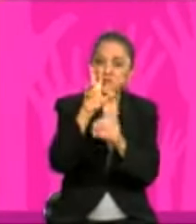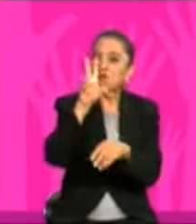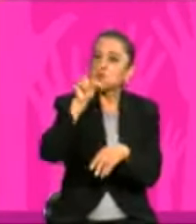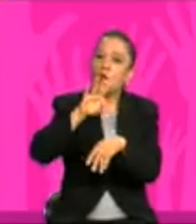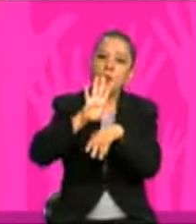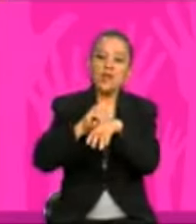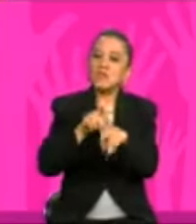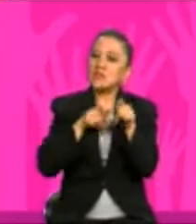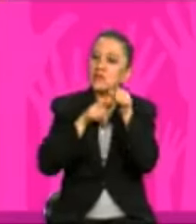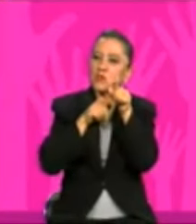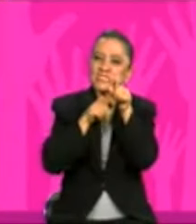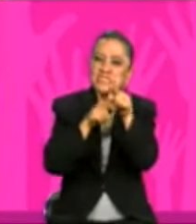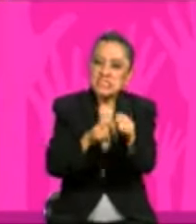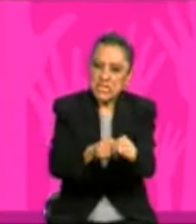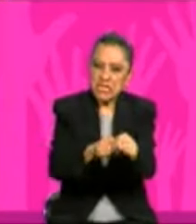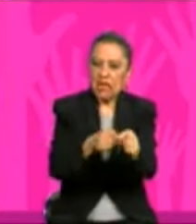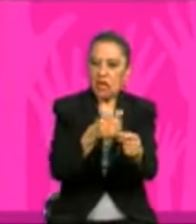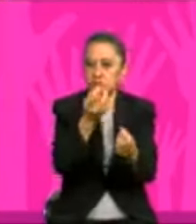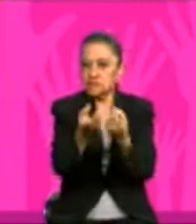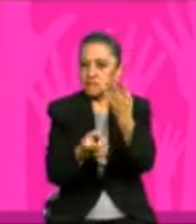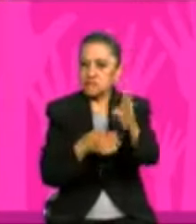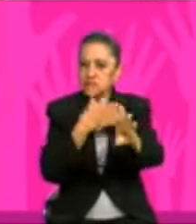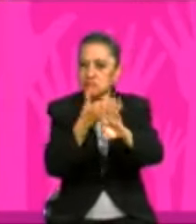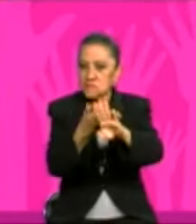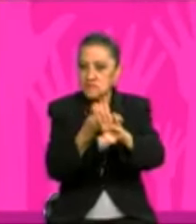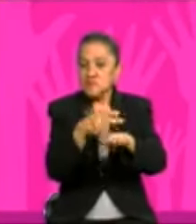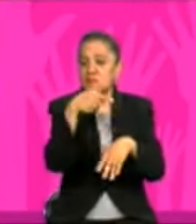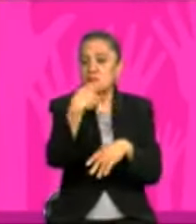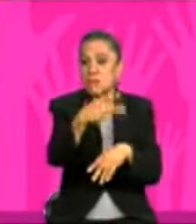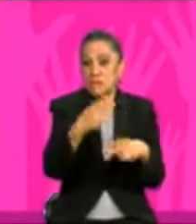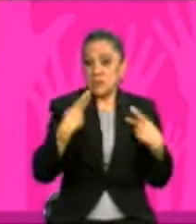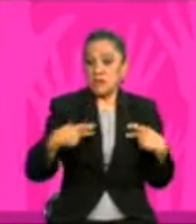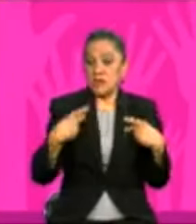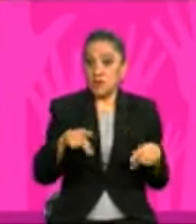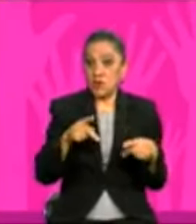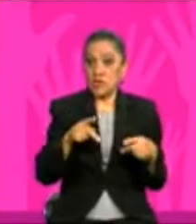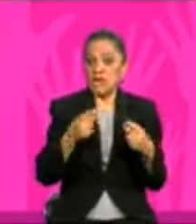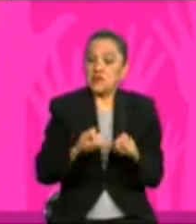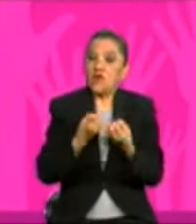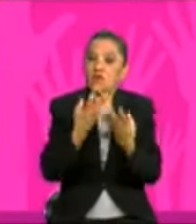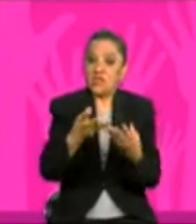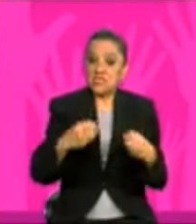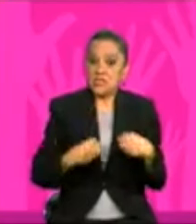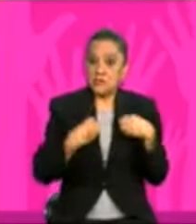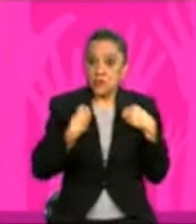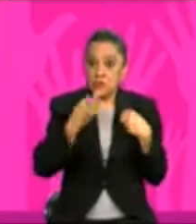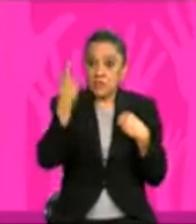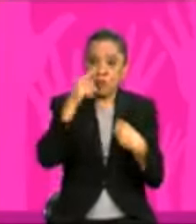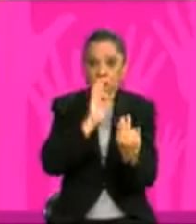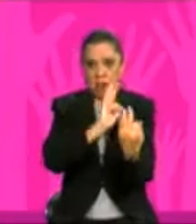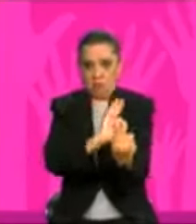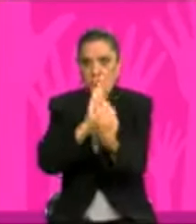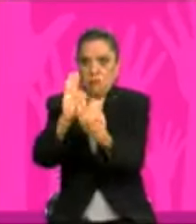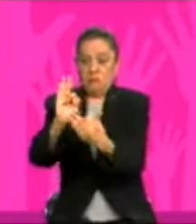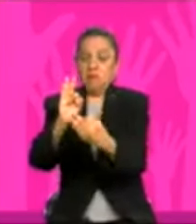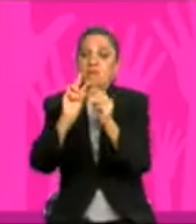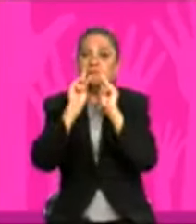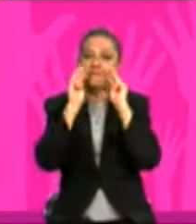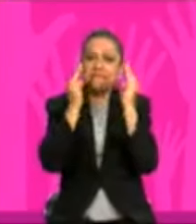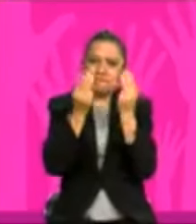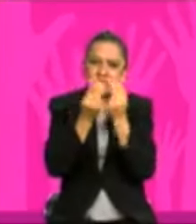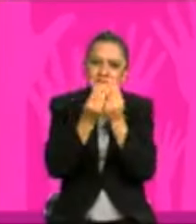sigan lastimando a quienes dan la vida por enfrentarse a la delincuencia que se ha enquistado